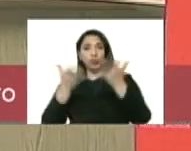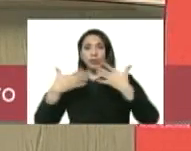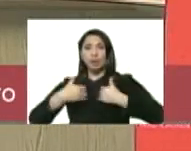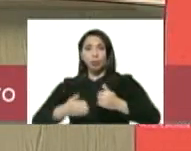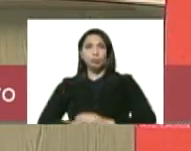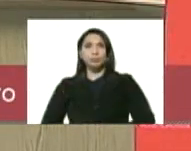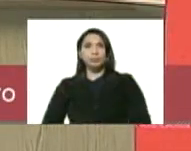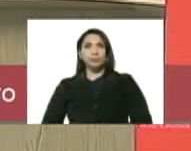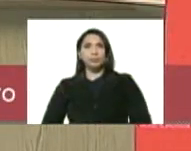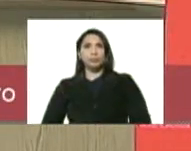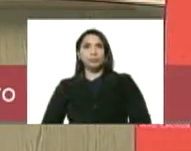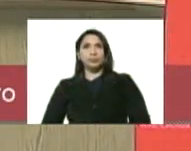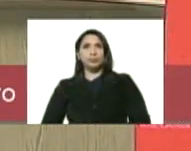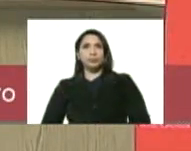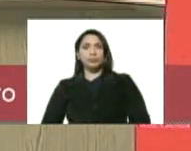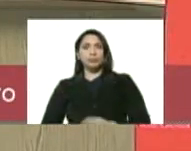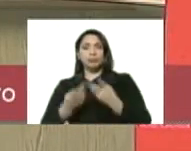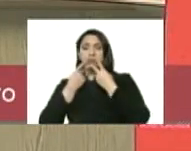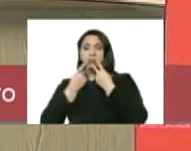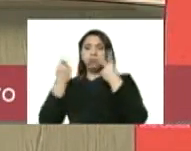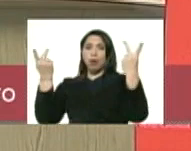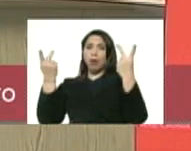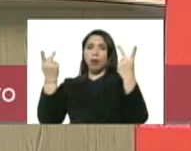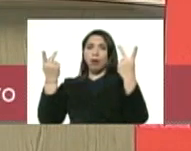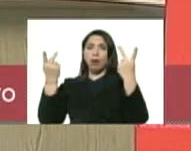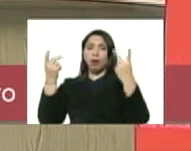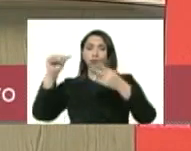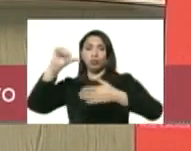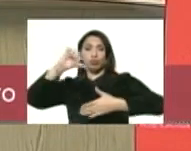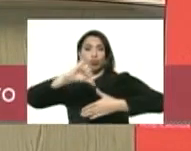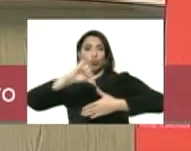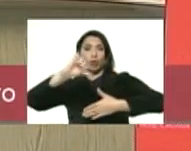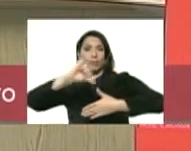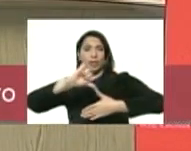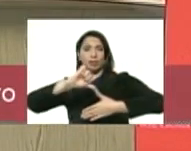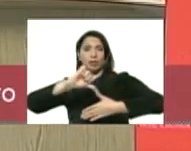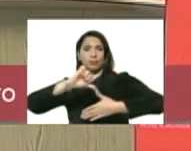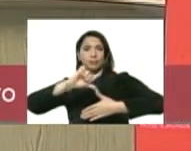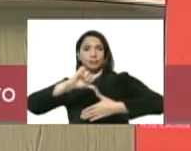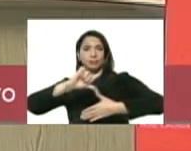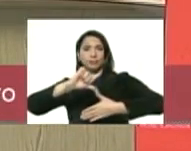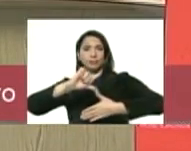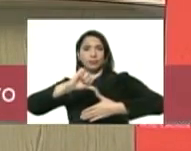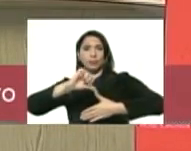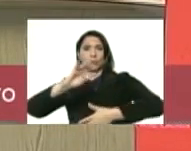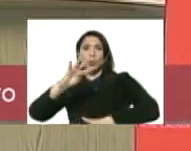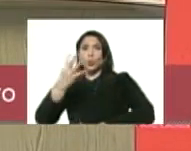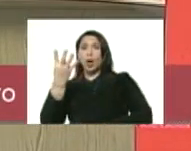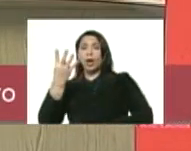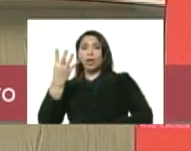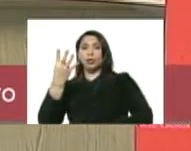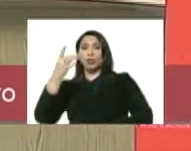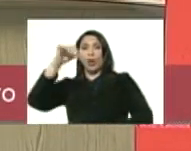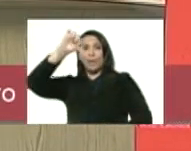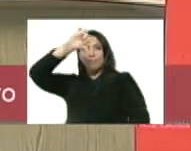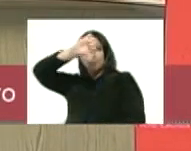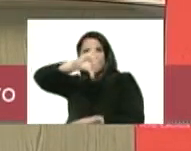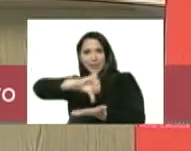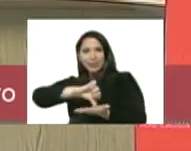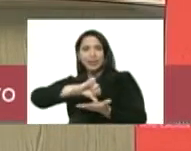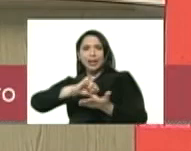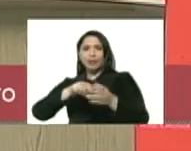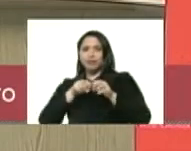Mundial de la Salud han declarado que Sudamérica es el cuarto epicentro de la pandemia en el